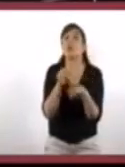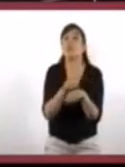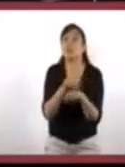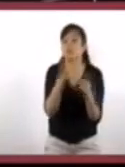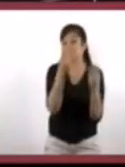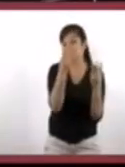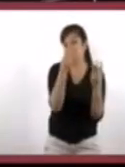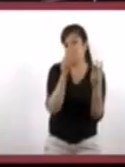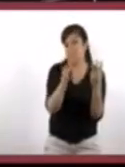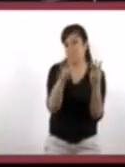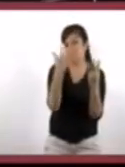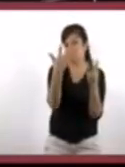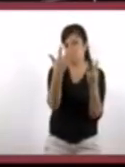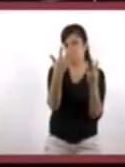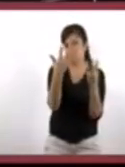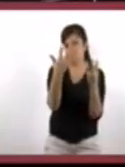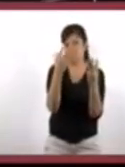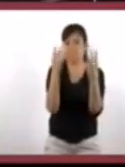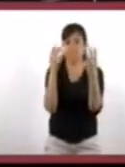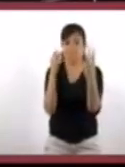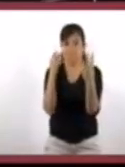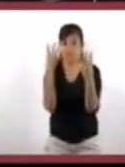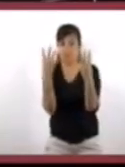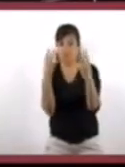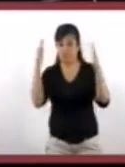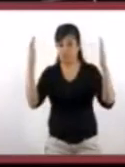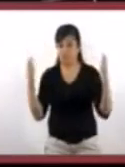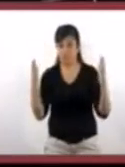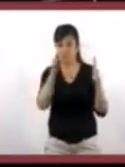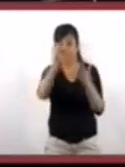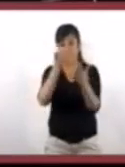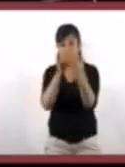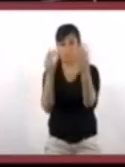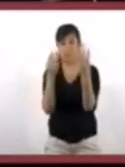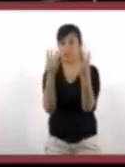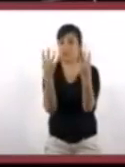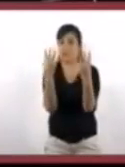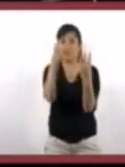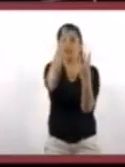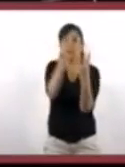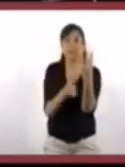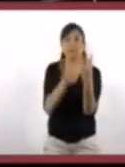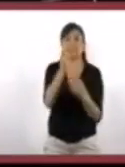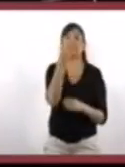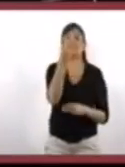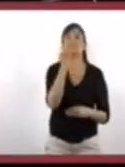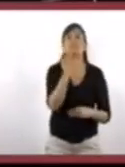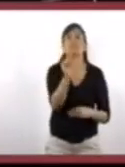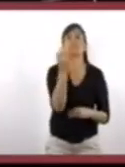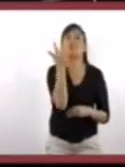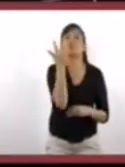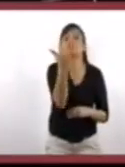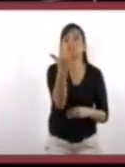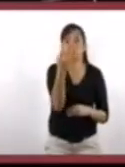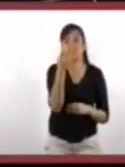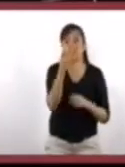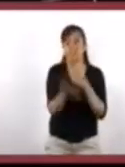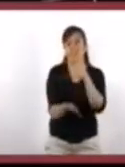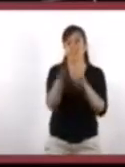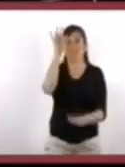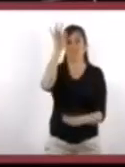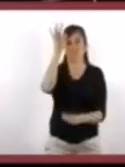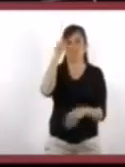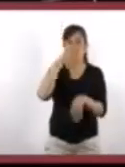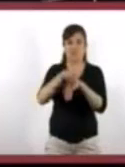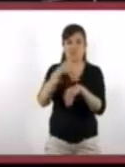este caso, la mediana es, por tanto, 3.5. Así que si tienes un número par de datos, la mediana es la media aritmética entre los dos valores